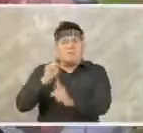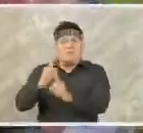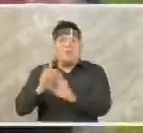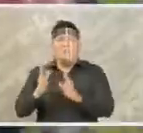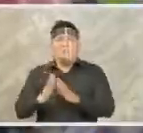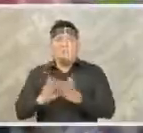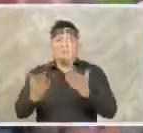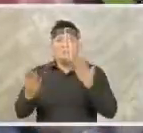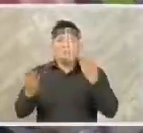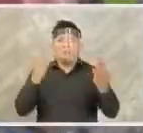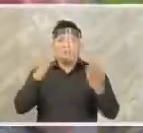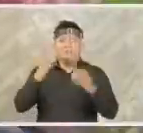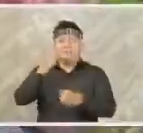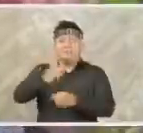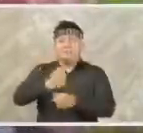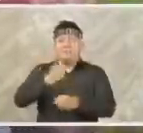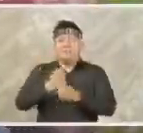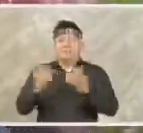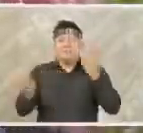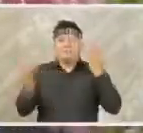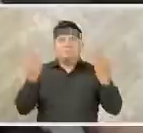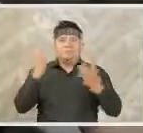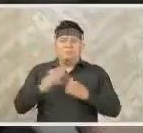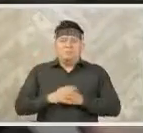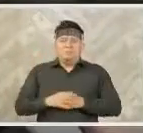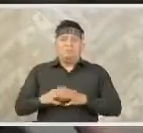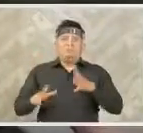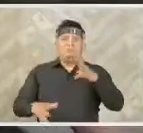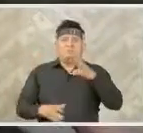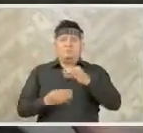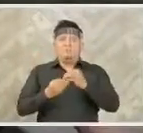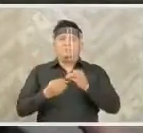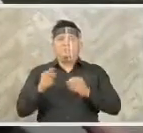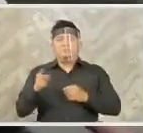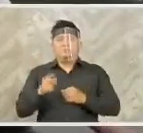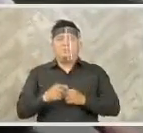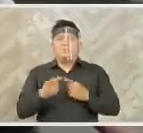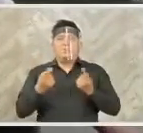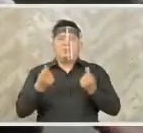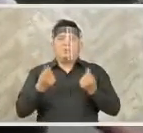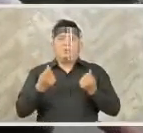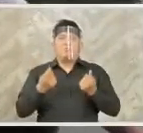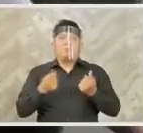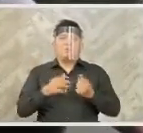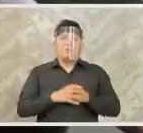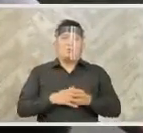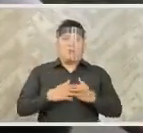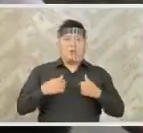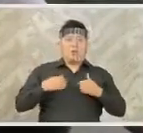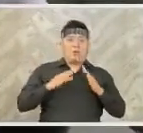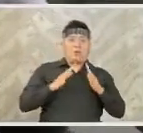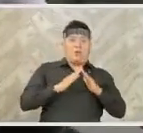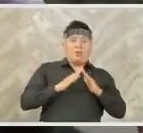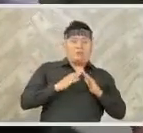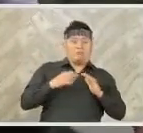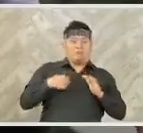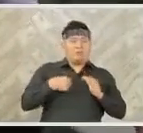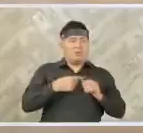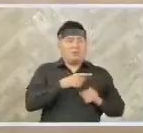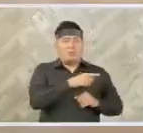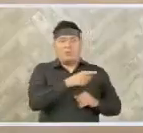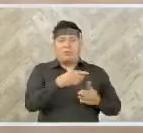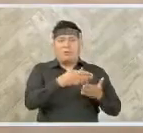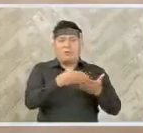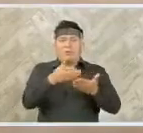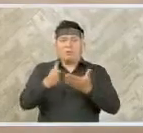vocación del campo, del trabajo del campo, y además termina con unos precios muy altos en nuestras casas. En el marco de la